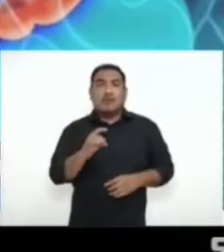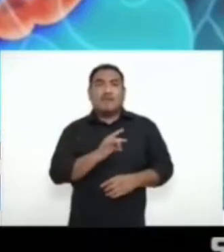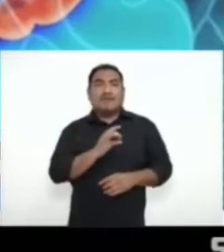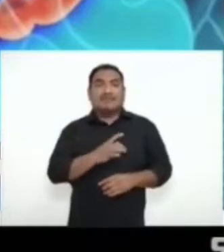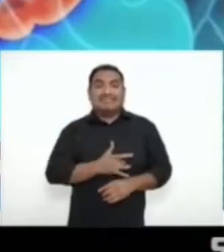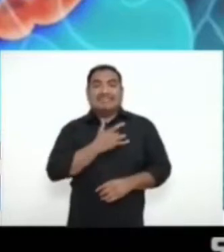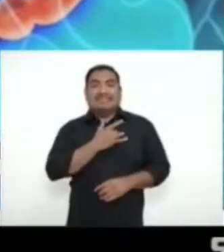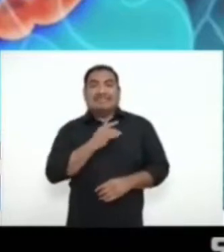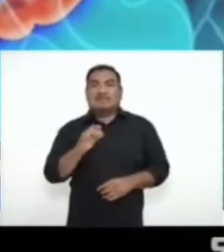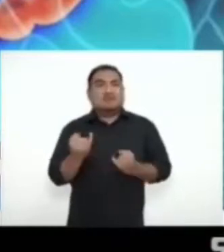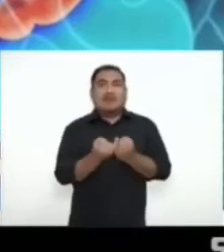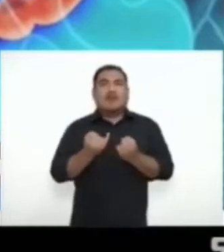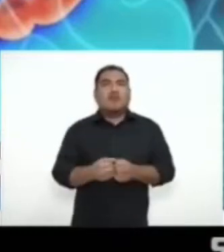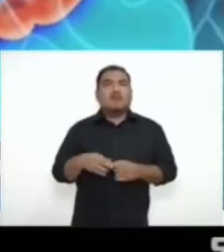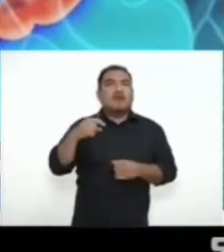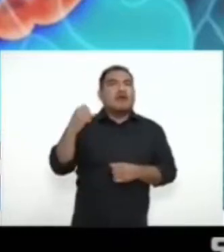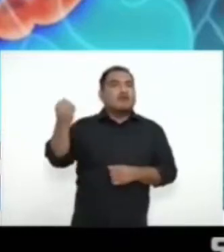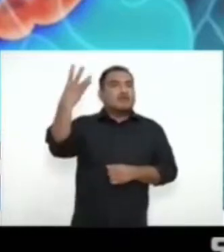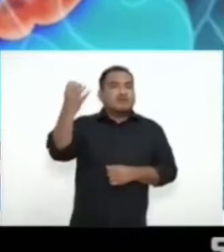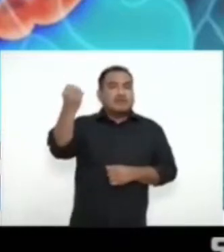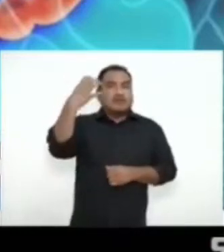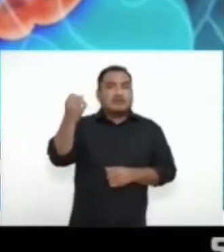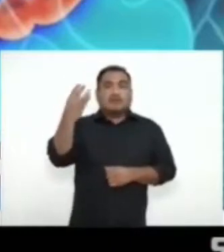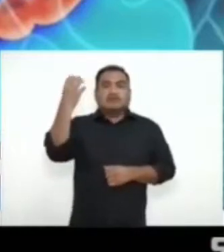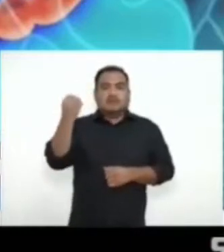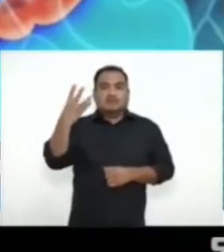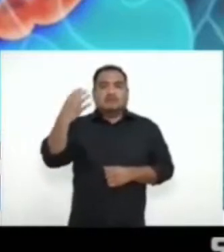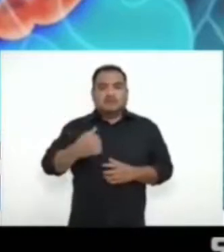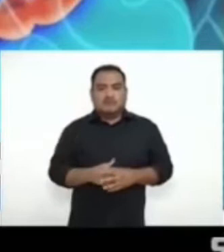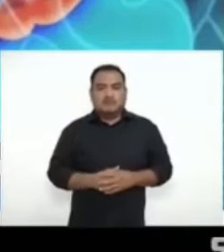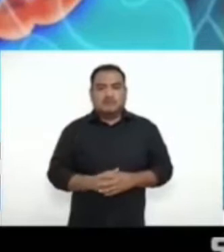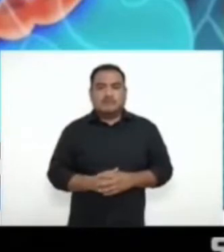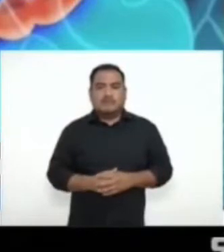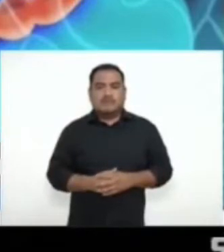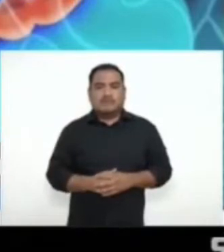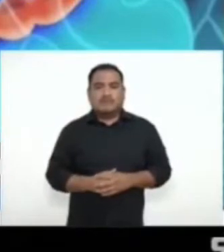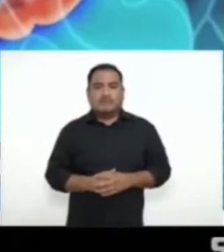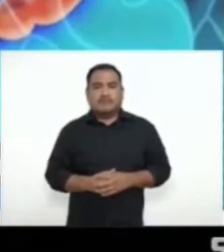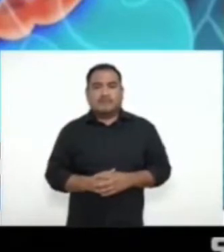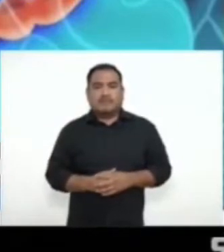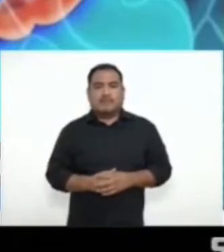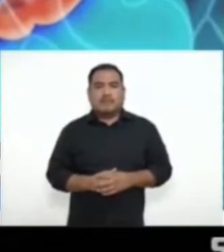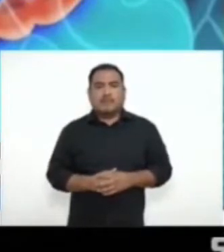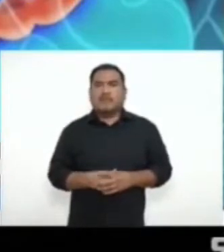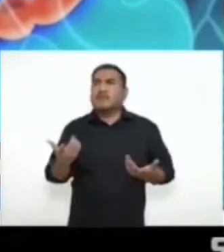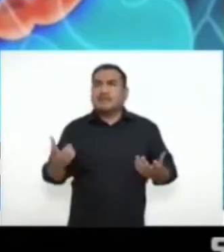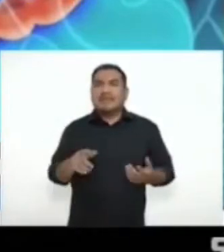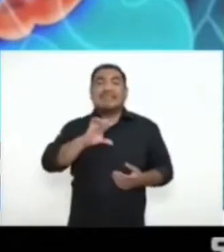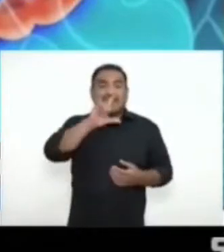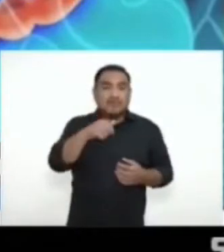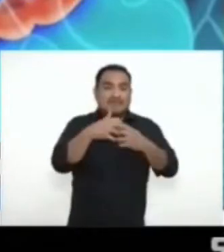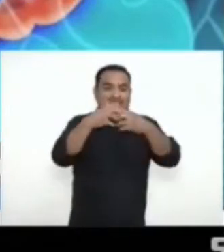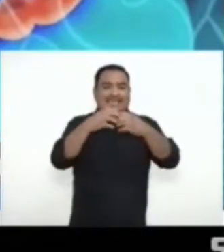es como una alerta, ¿no? Hay un peligro inminente y necesitamos hacer algo. Y le manda una señal